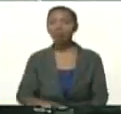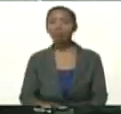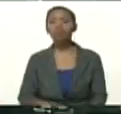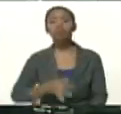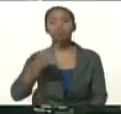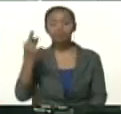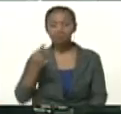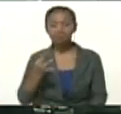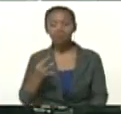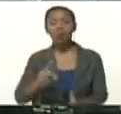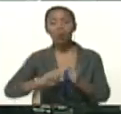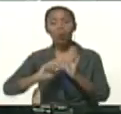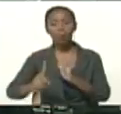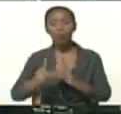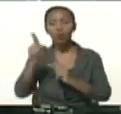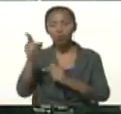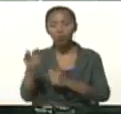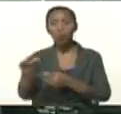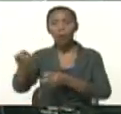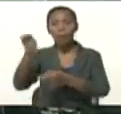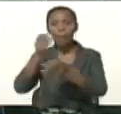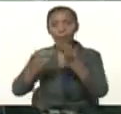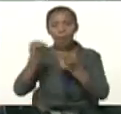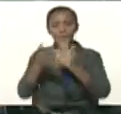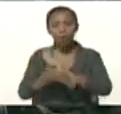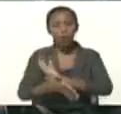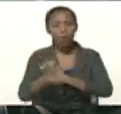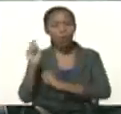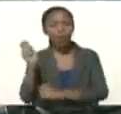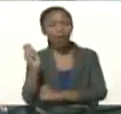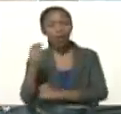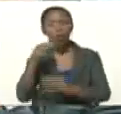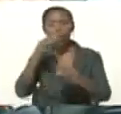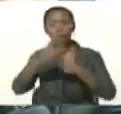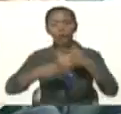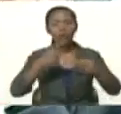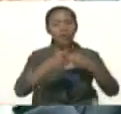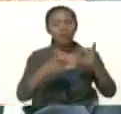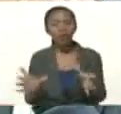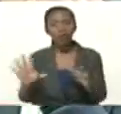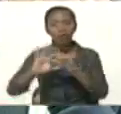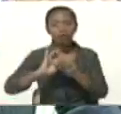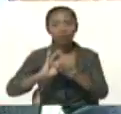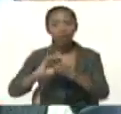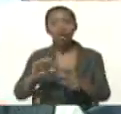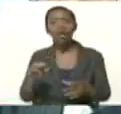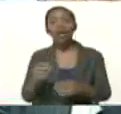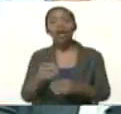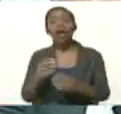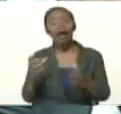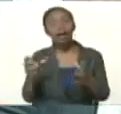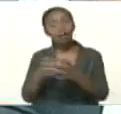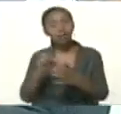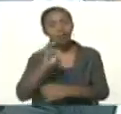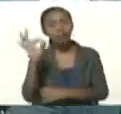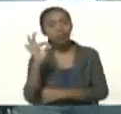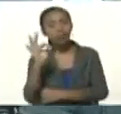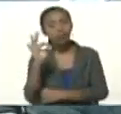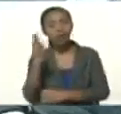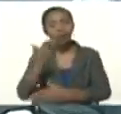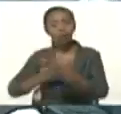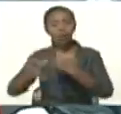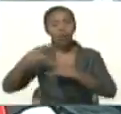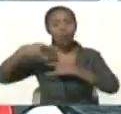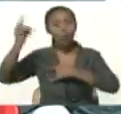sus instrucciones, Banco de Venezuela inició un proceso de alianza con la SUNACRIP, iniciamos la interconexión de ambas